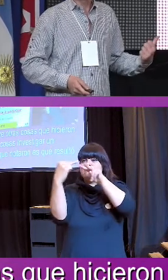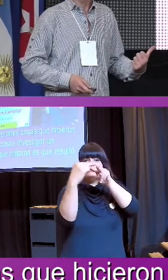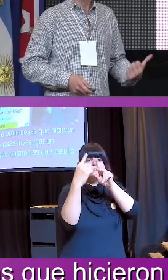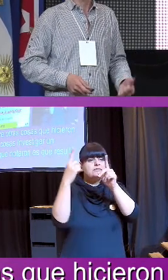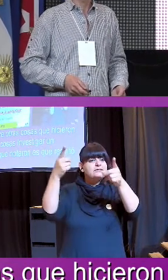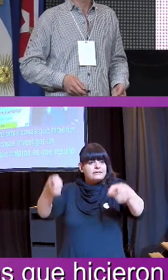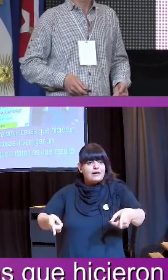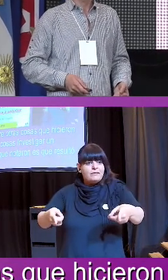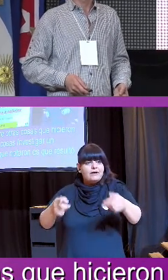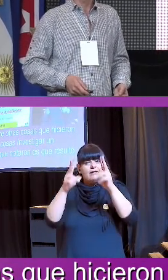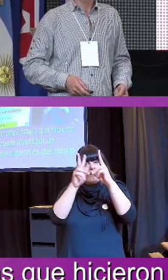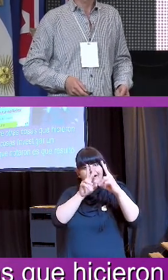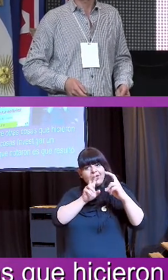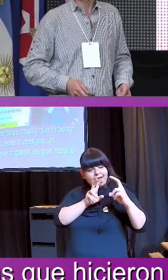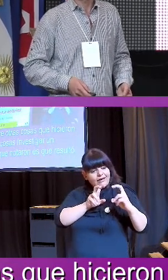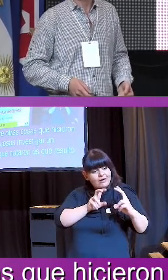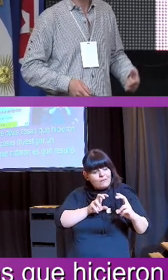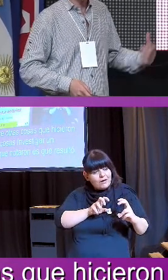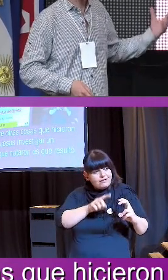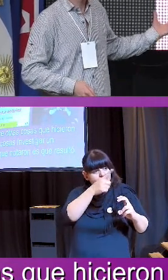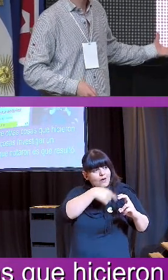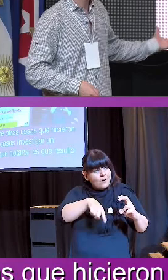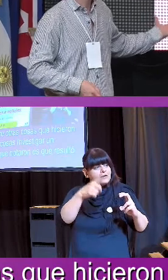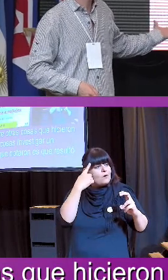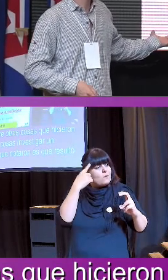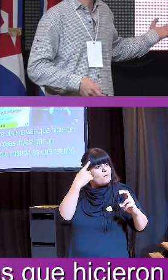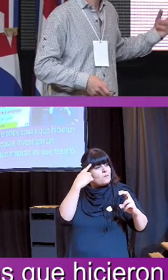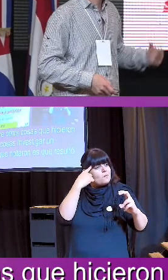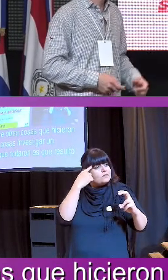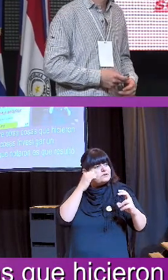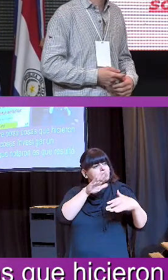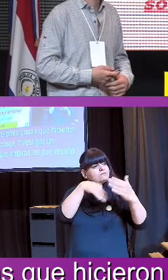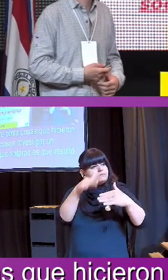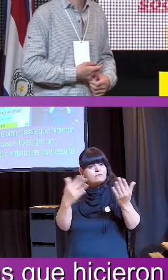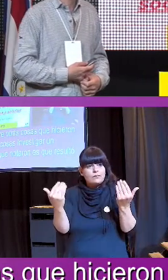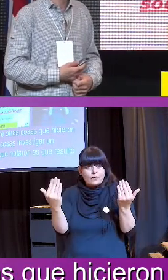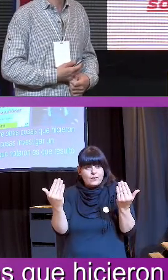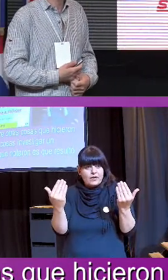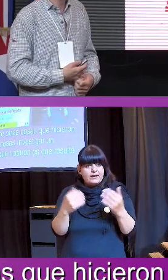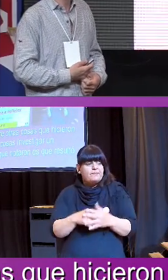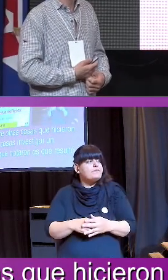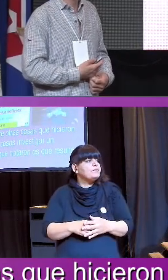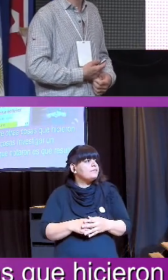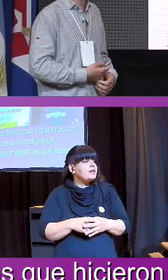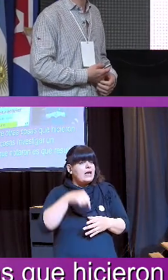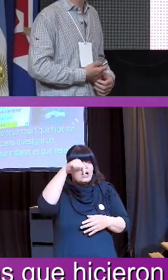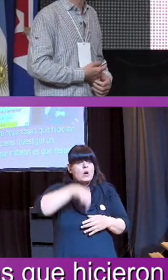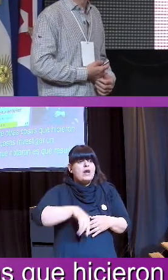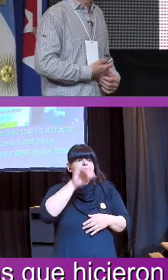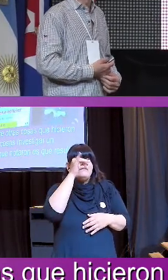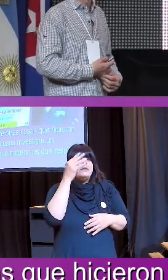empiezan a preguntarse los investigadores lo que podría pasar. Y de hecho ahora les voy a mostrar a alguien, un tipo que se llama Jonathan Green, que hizo una